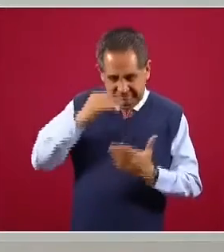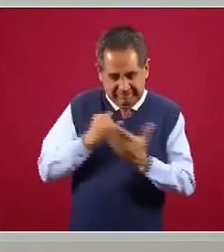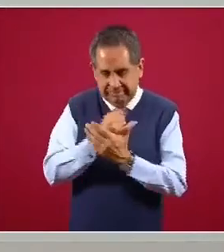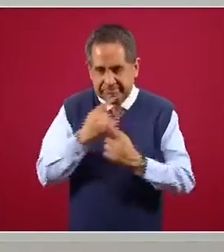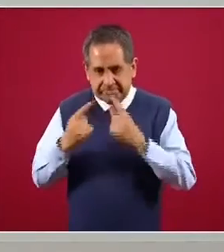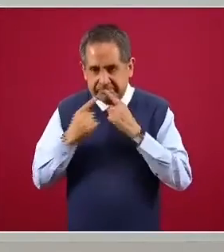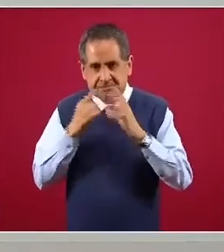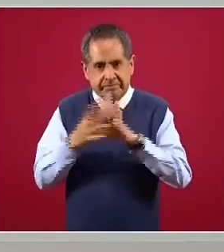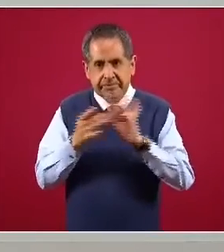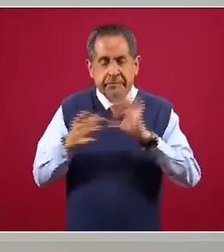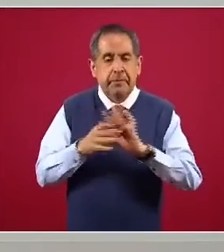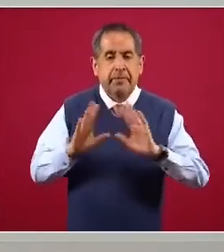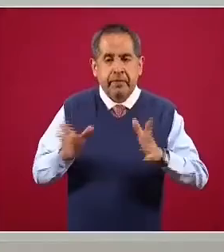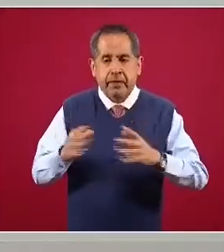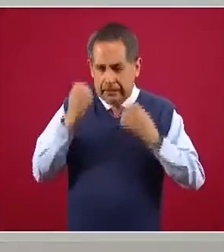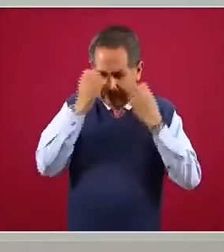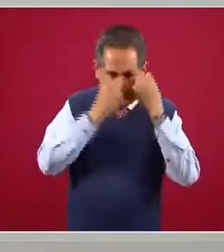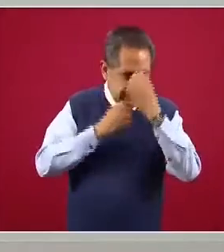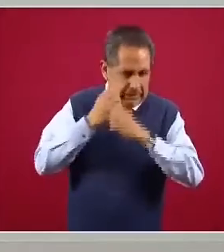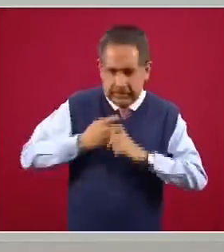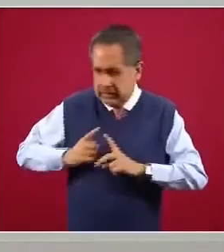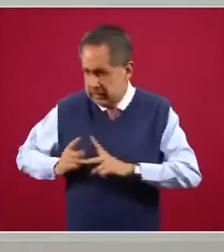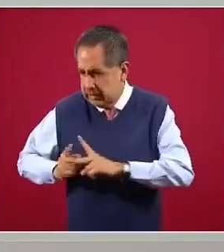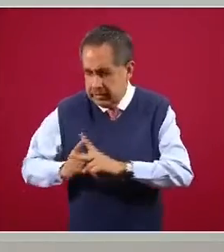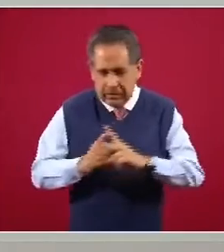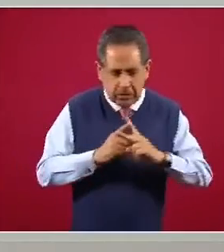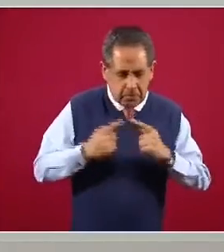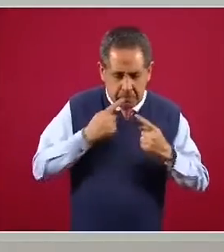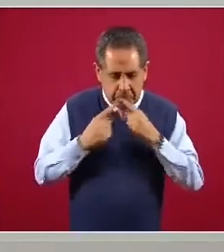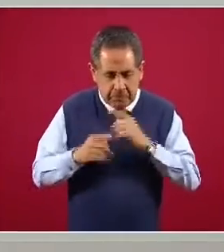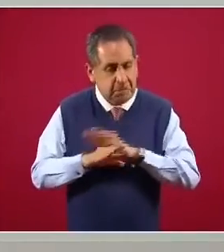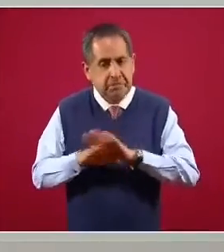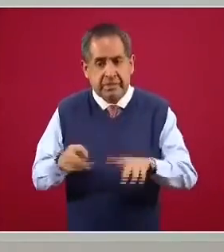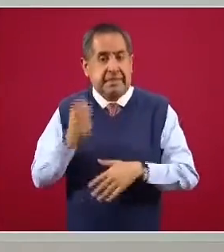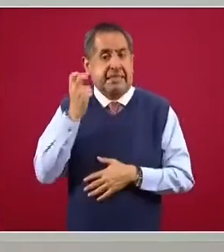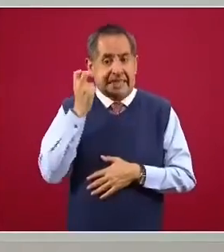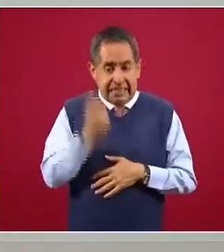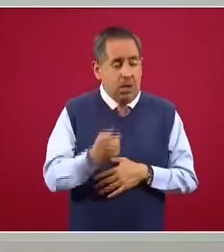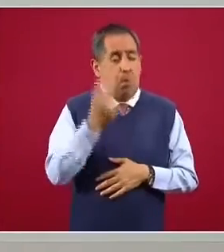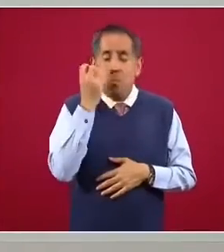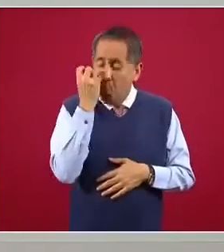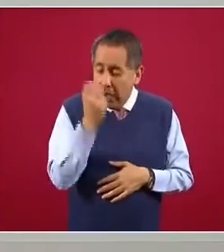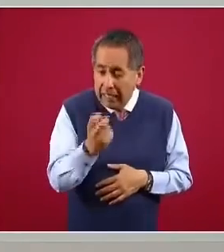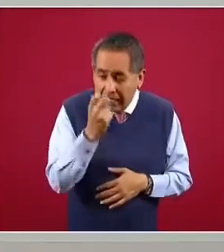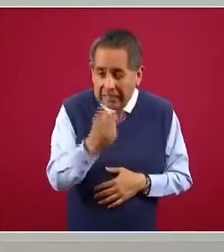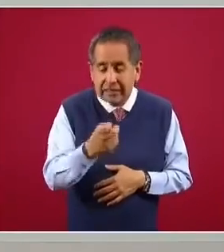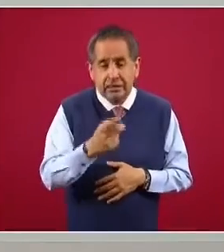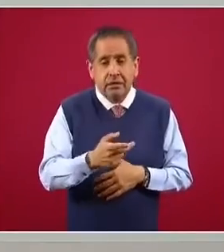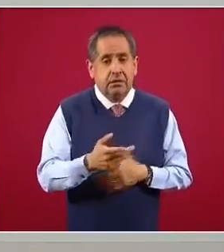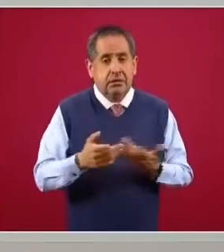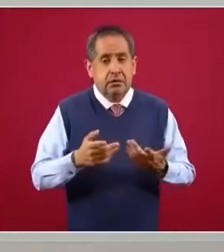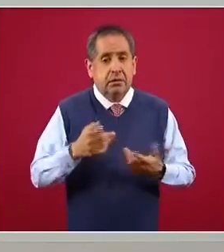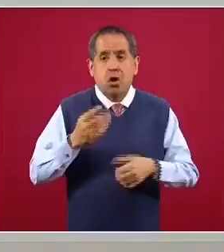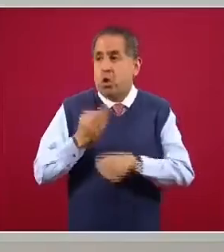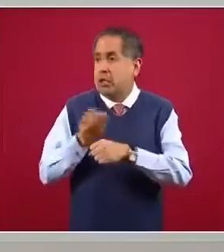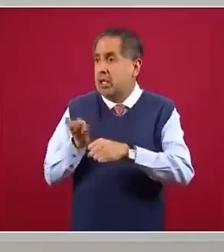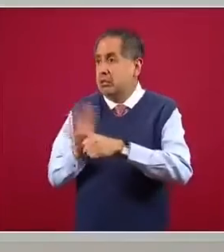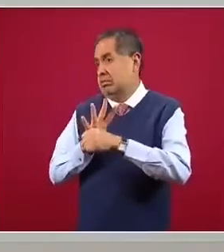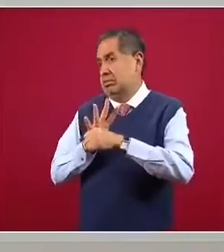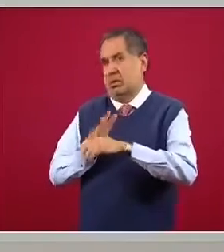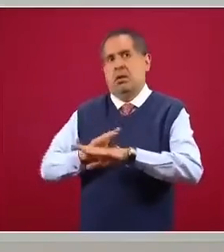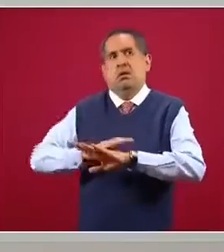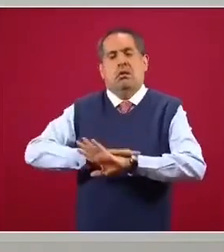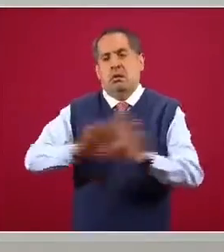toda una evaluación técnica, un posicionamiento para decir que justo, precisamente por la contingencia